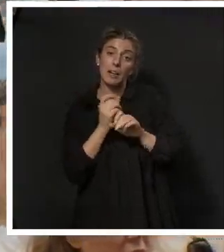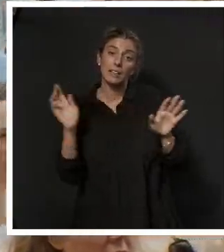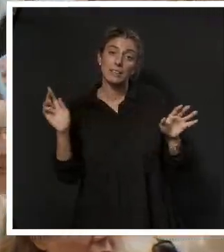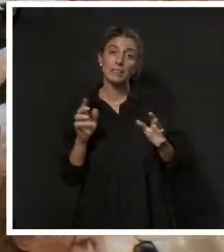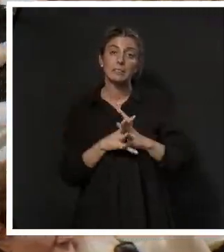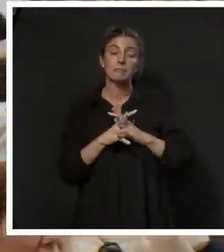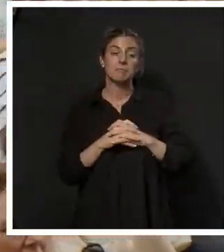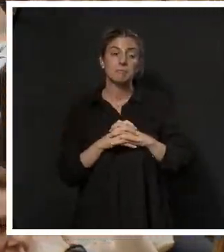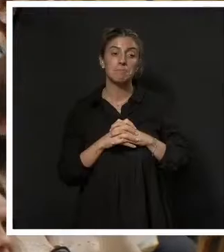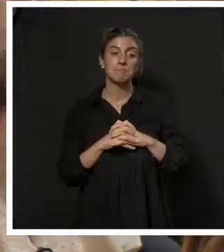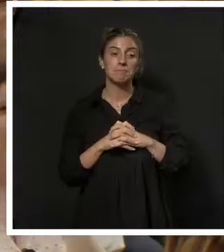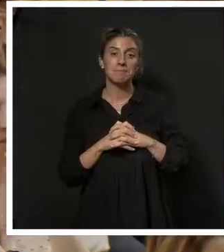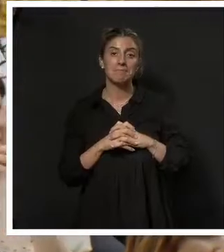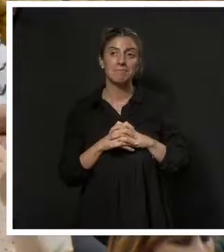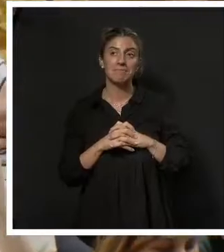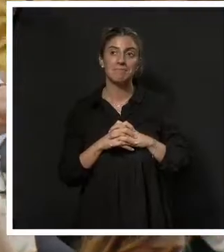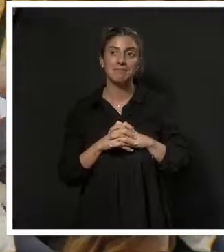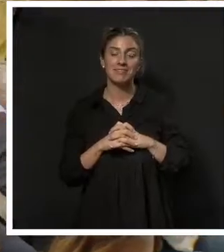nos quedará papel sulfurizado